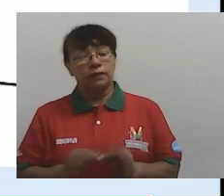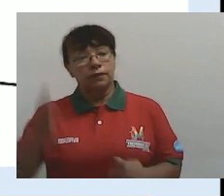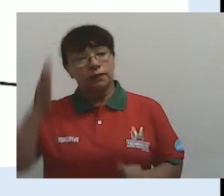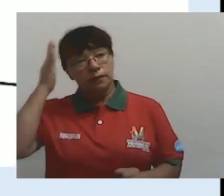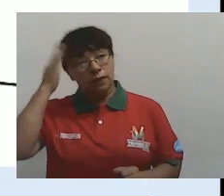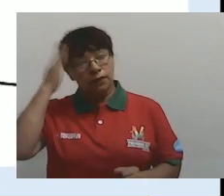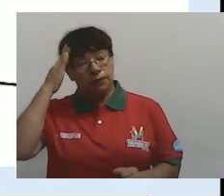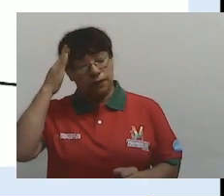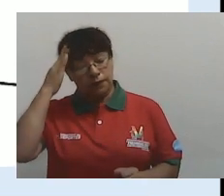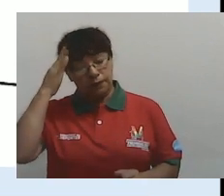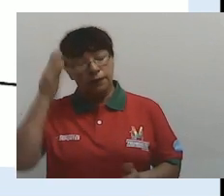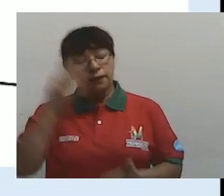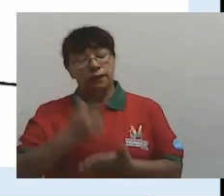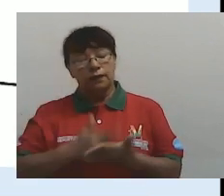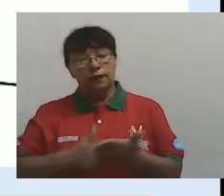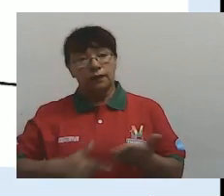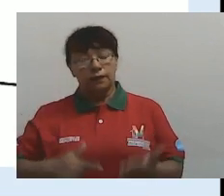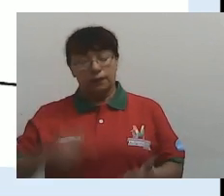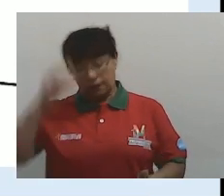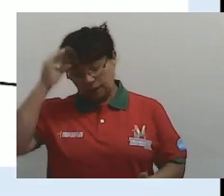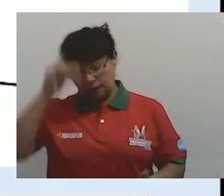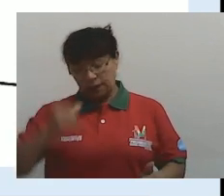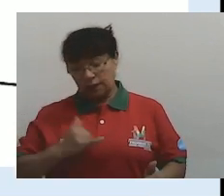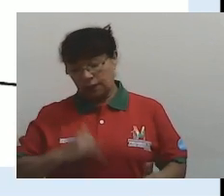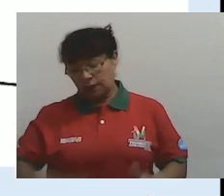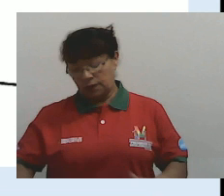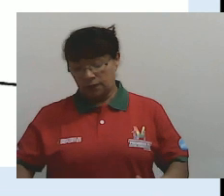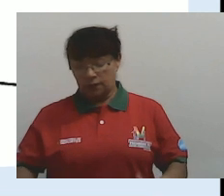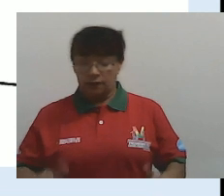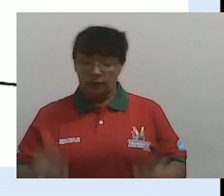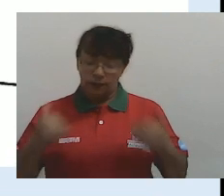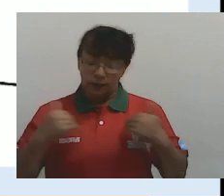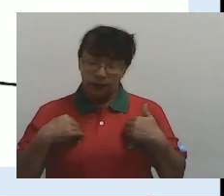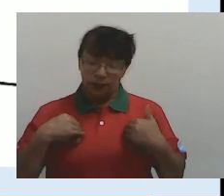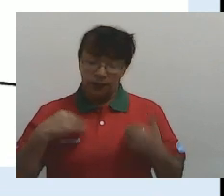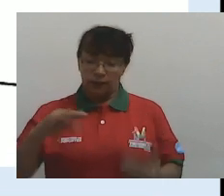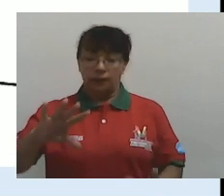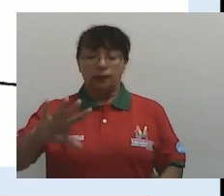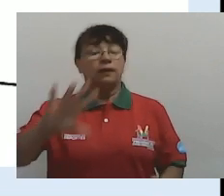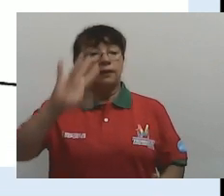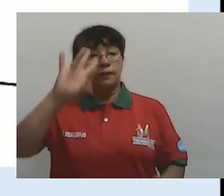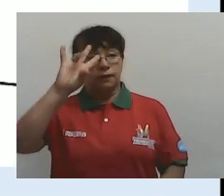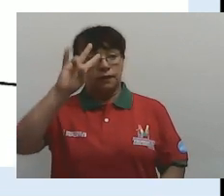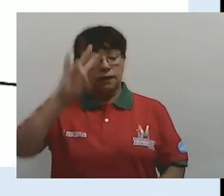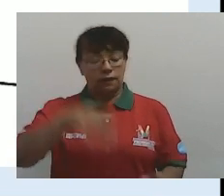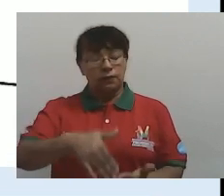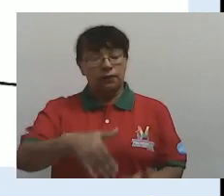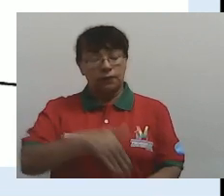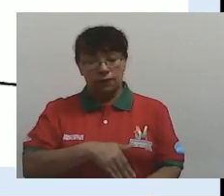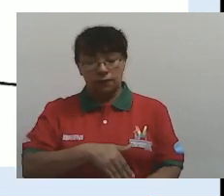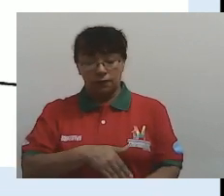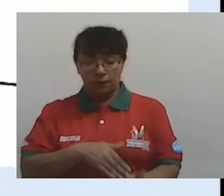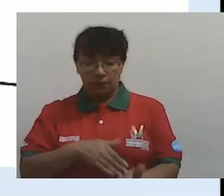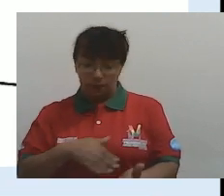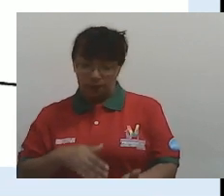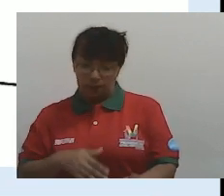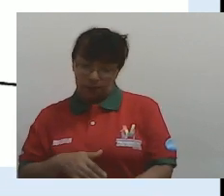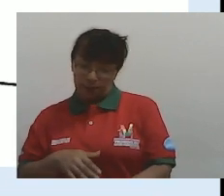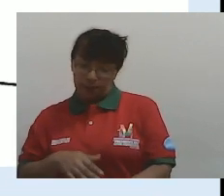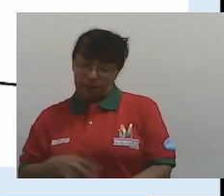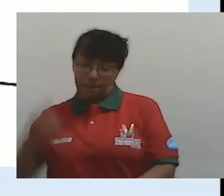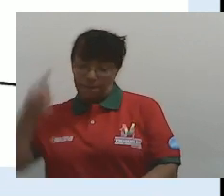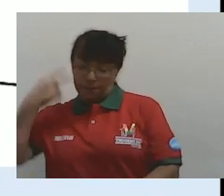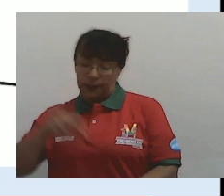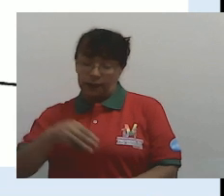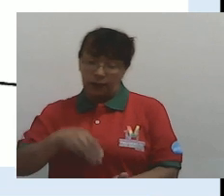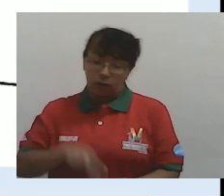el niño tiene 7 metros para impulsarse. Antes de la línea para lanzar, él tiene que impulsarse 7